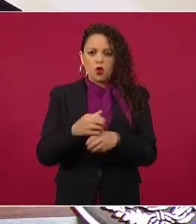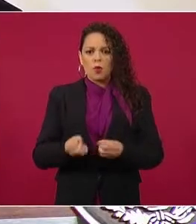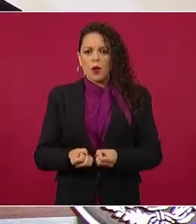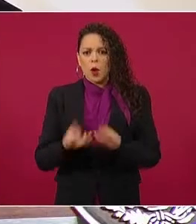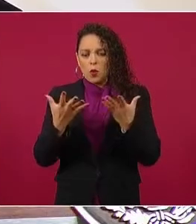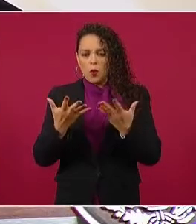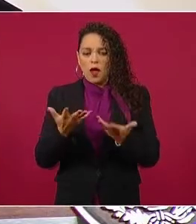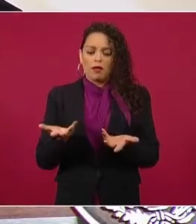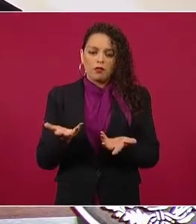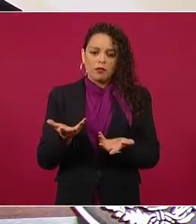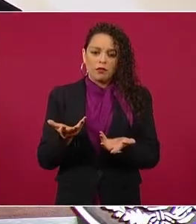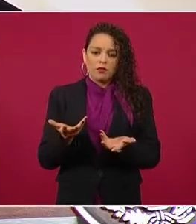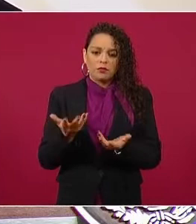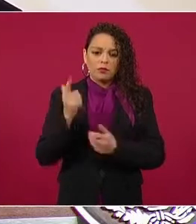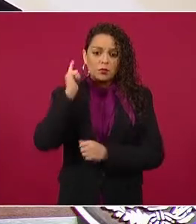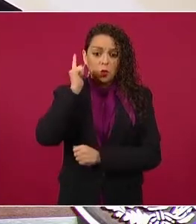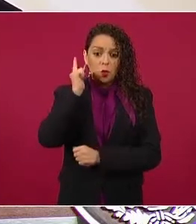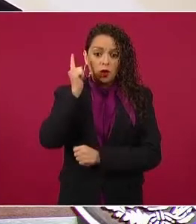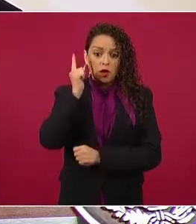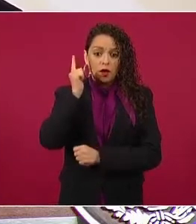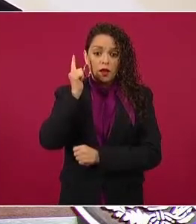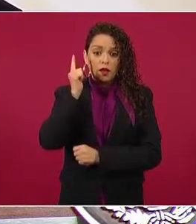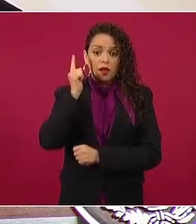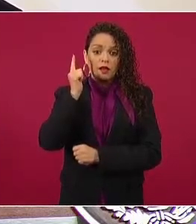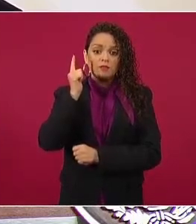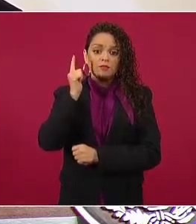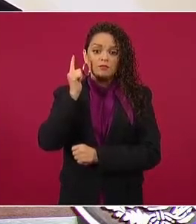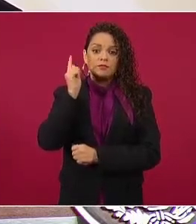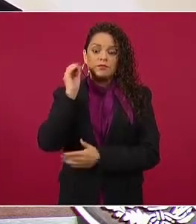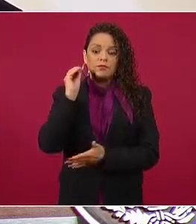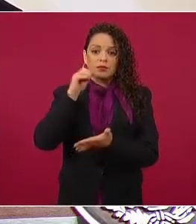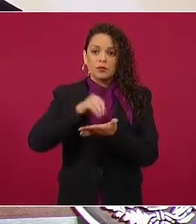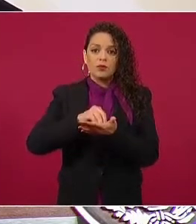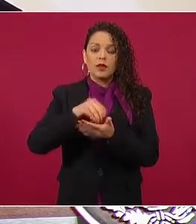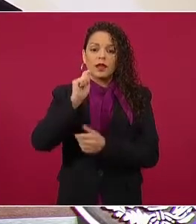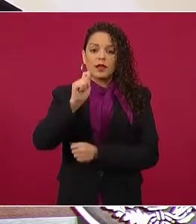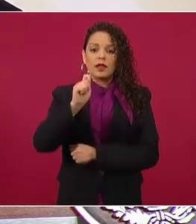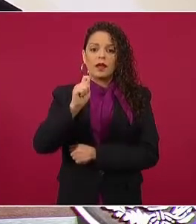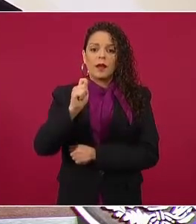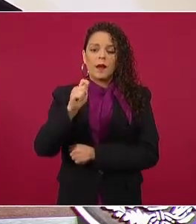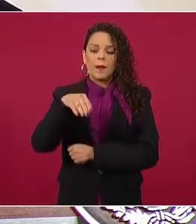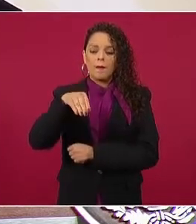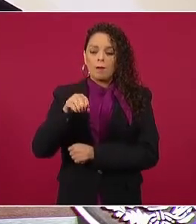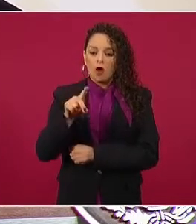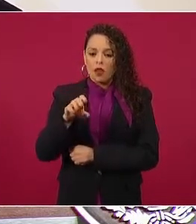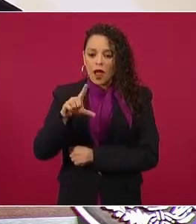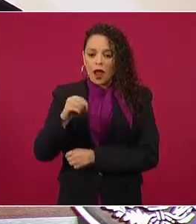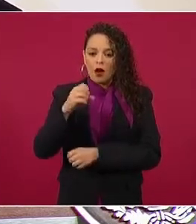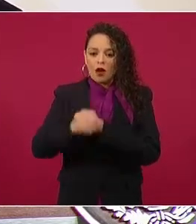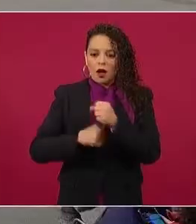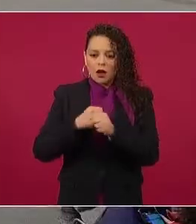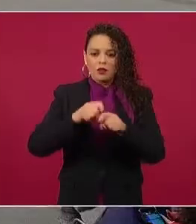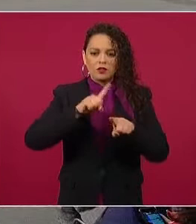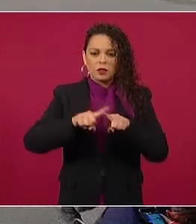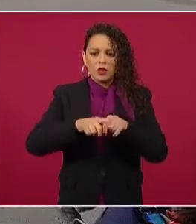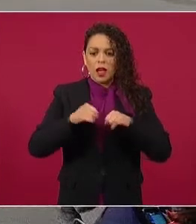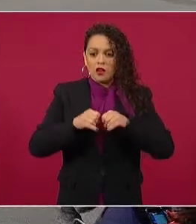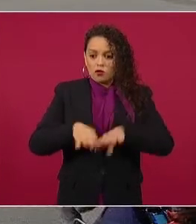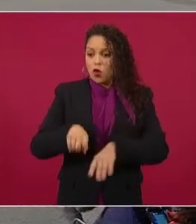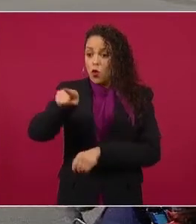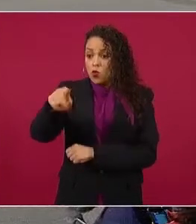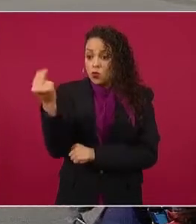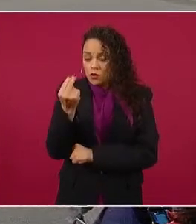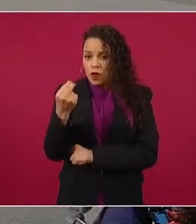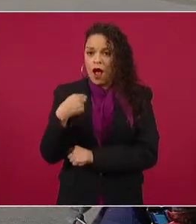tener no solamente un número, sino los modelos, algo más de información que le sirva a usted, con mucho gusto,